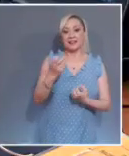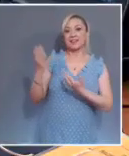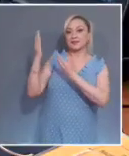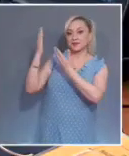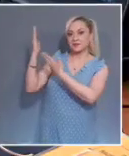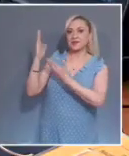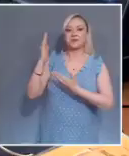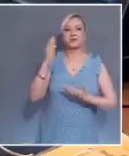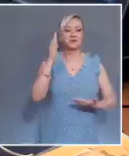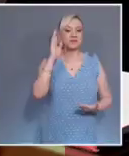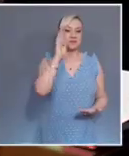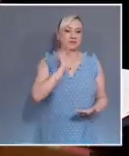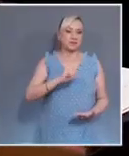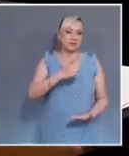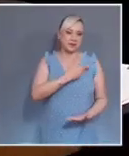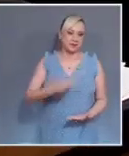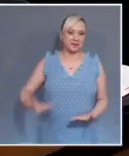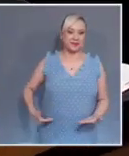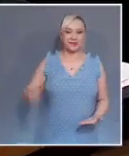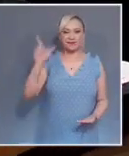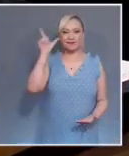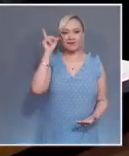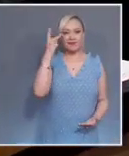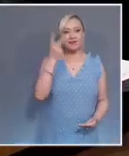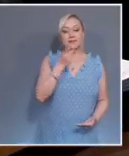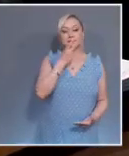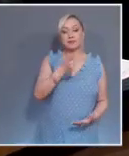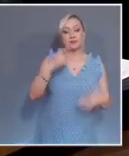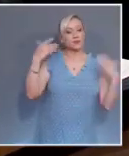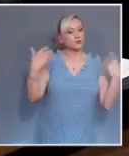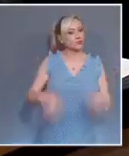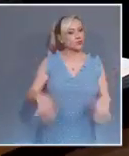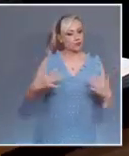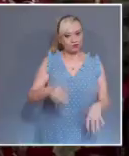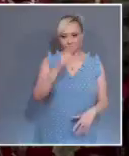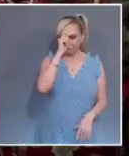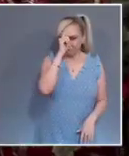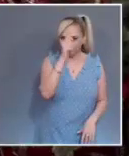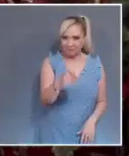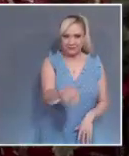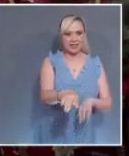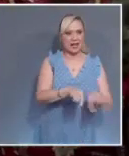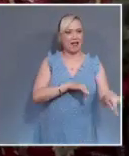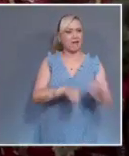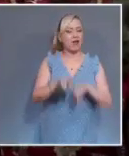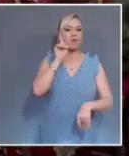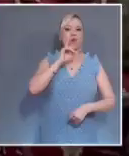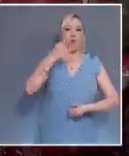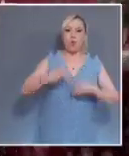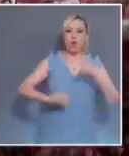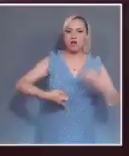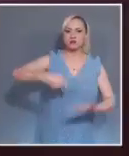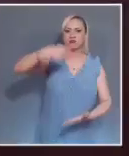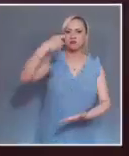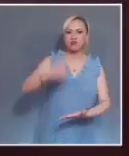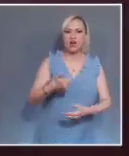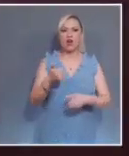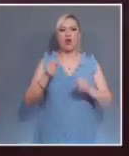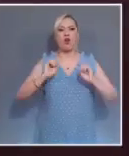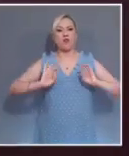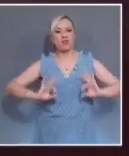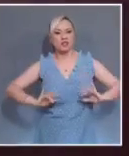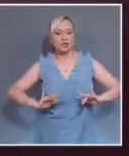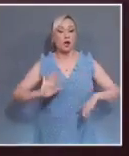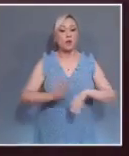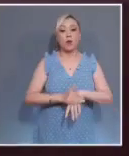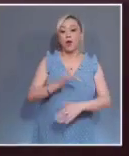presidenta destacó y reconoció su labor, tanto jurisdiccional como personal, la cual dijo abona a la